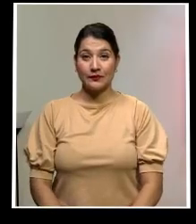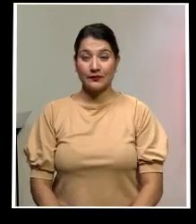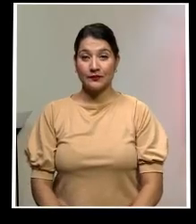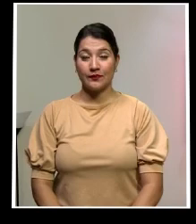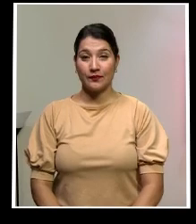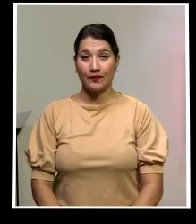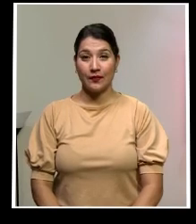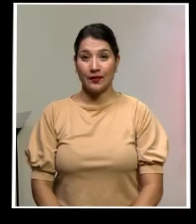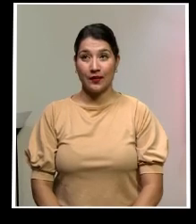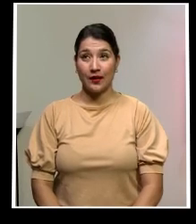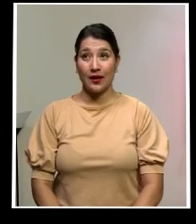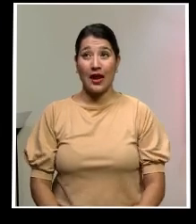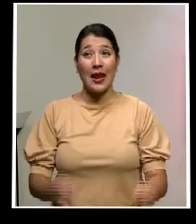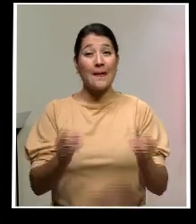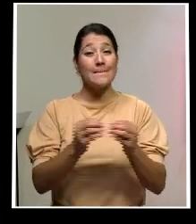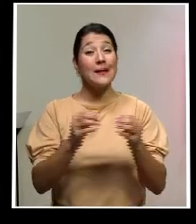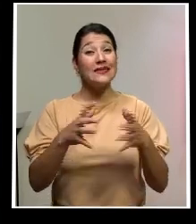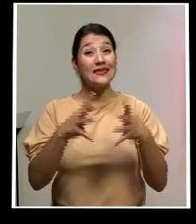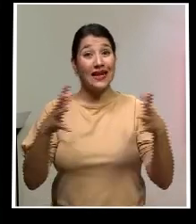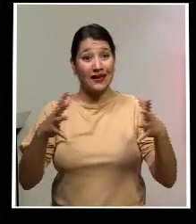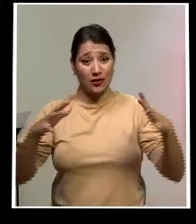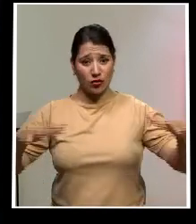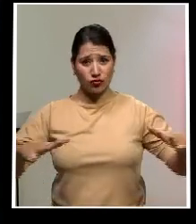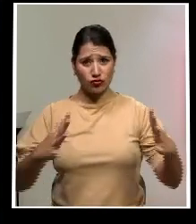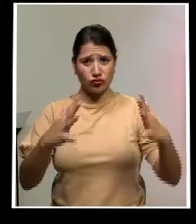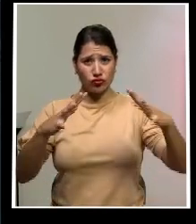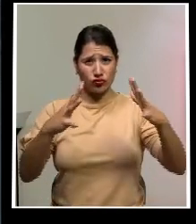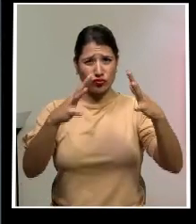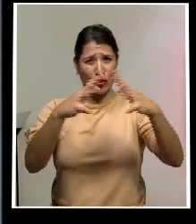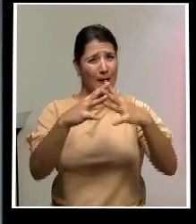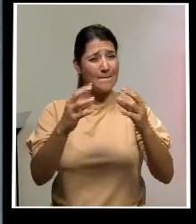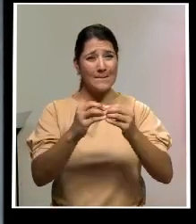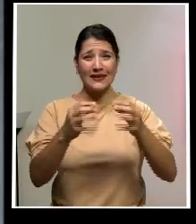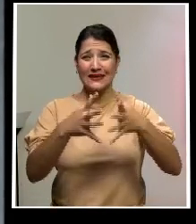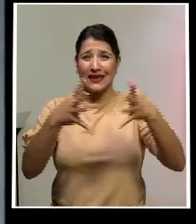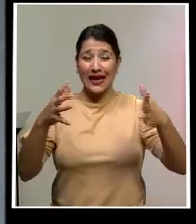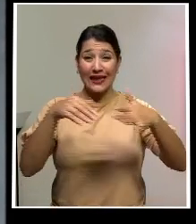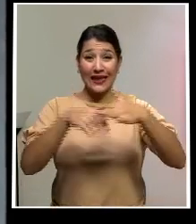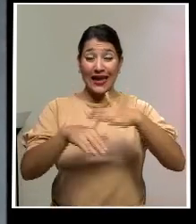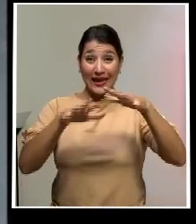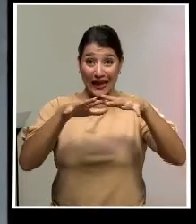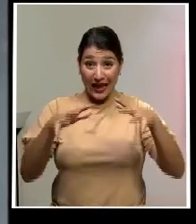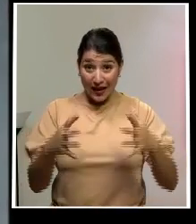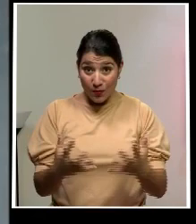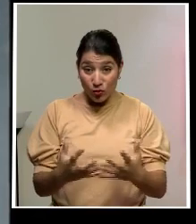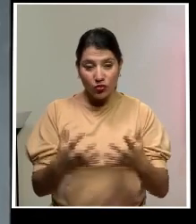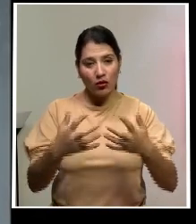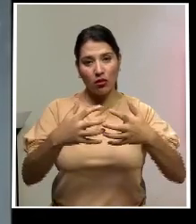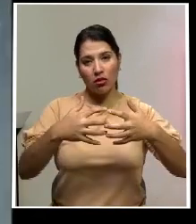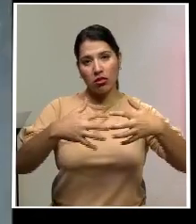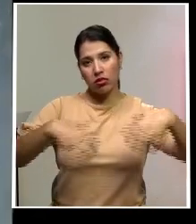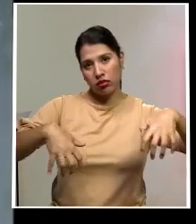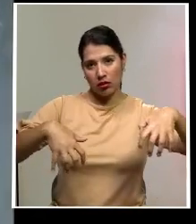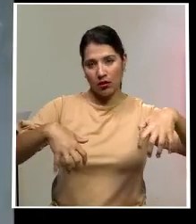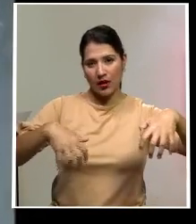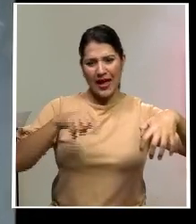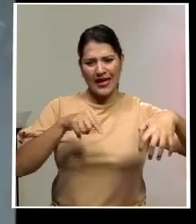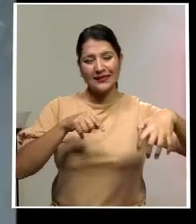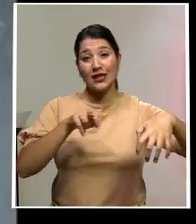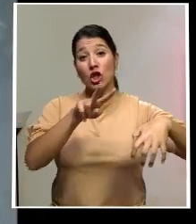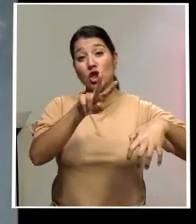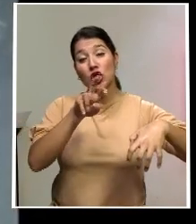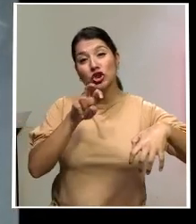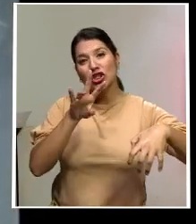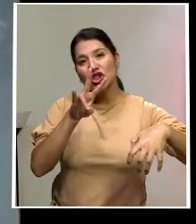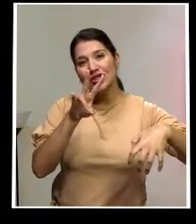El mayor iceberg del planeta se separó esta semana del oeste de la Antártida. El enorme bloque de hielo mide unos 170 kilómetros de largo